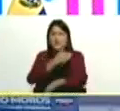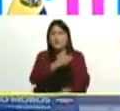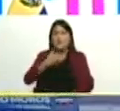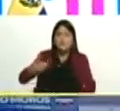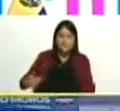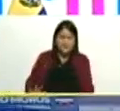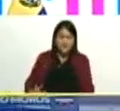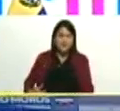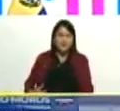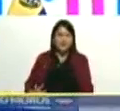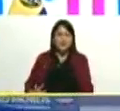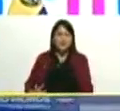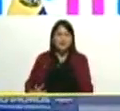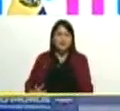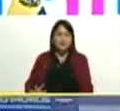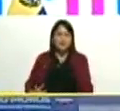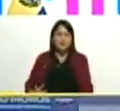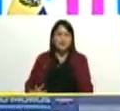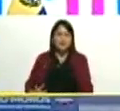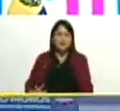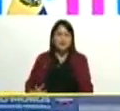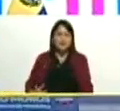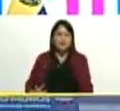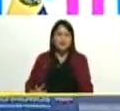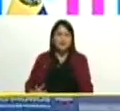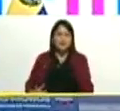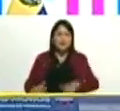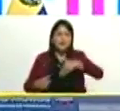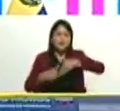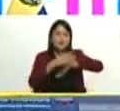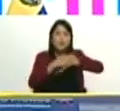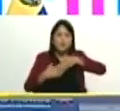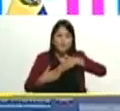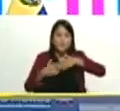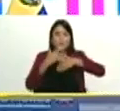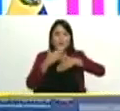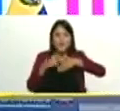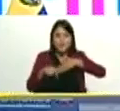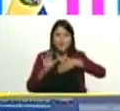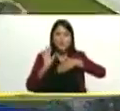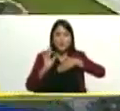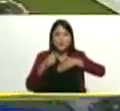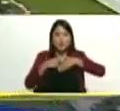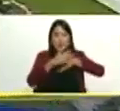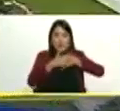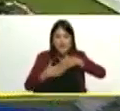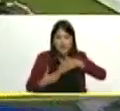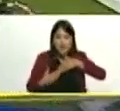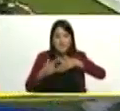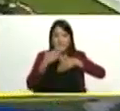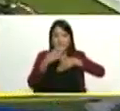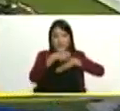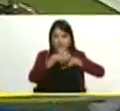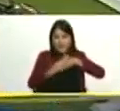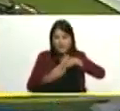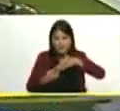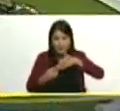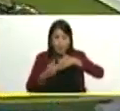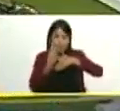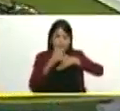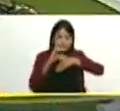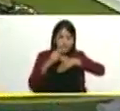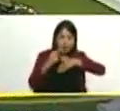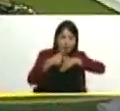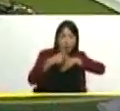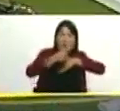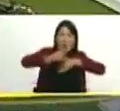de América del Sur, ¿qué hubiera pasado si América del Sur hubiéramos tenido un centro de coordinación para